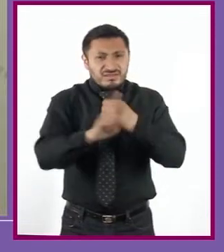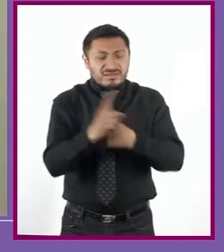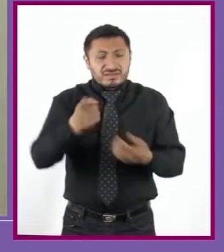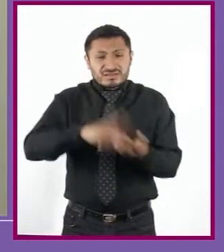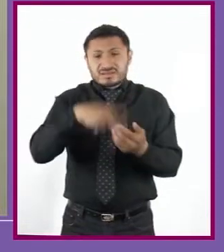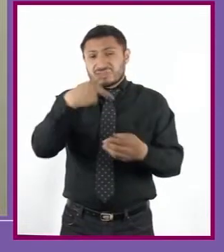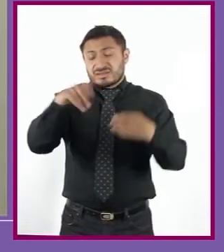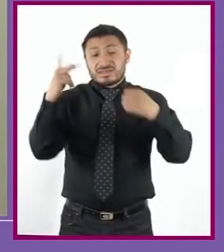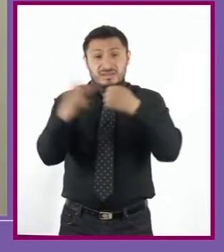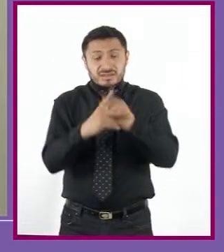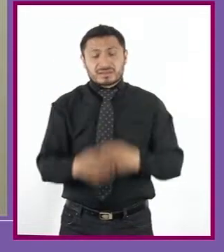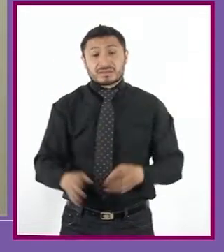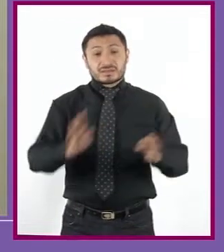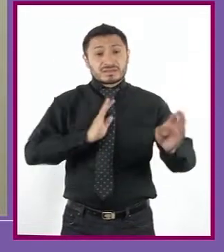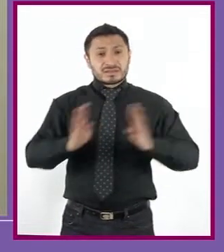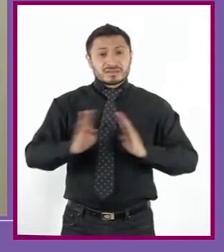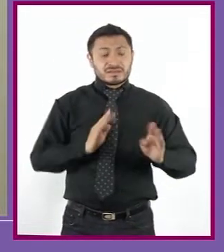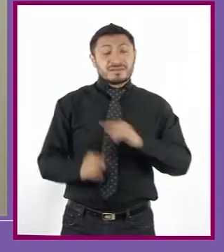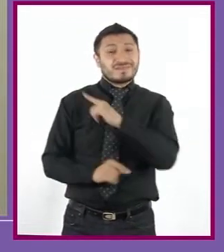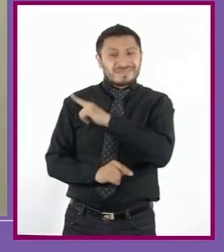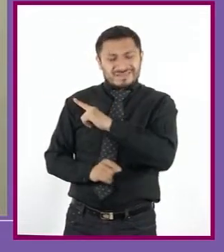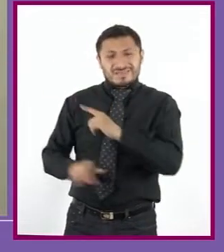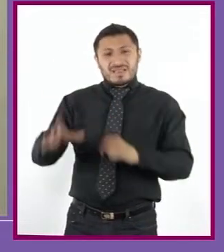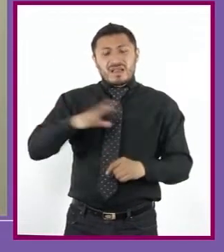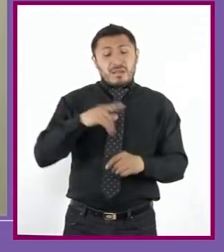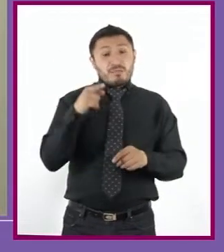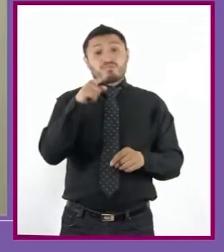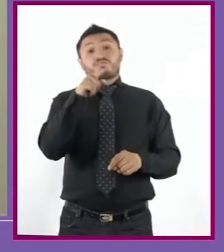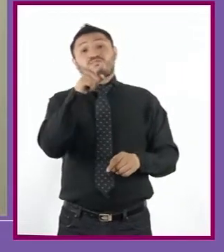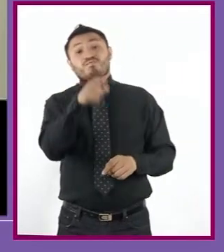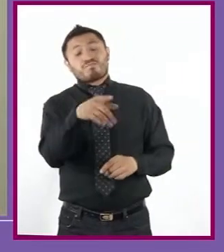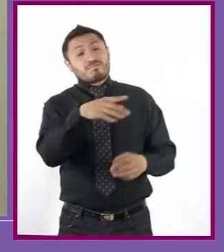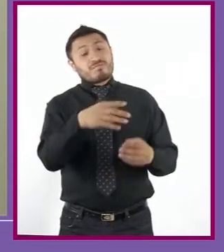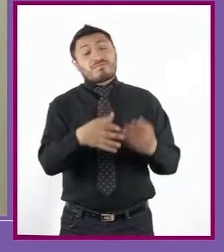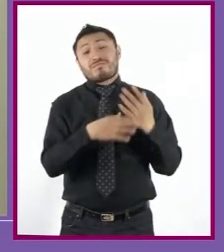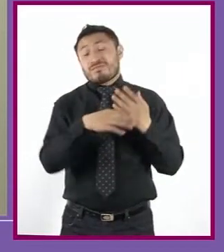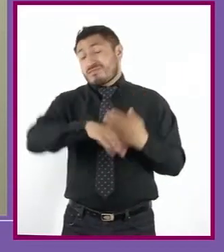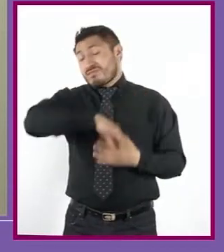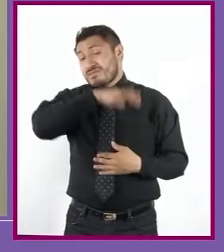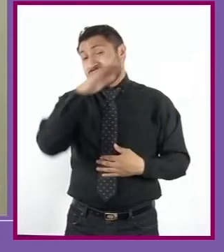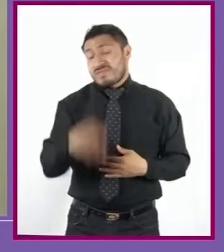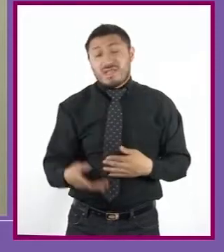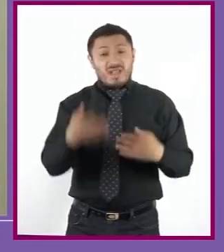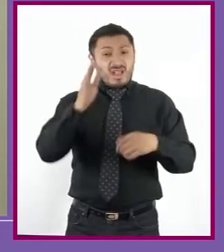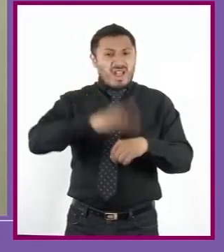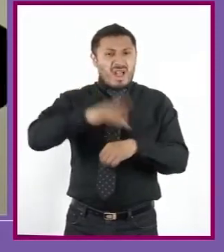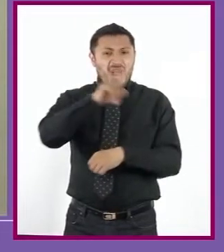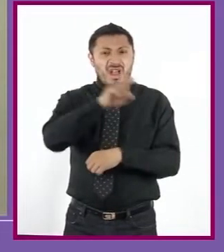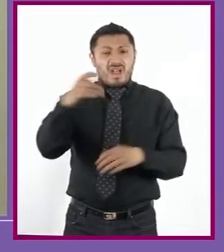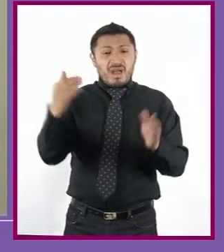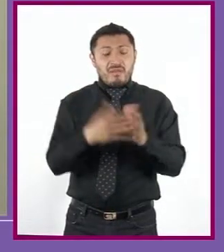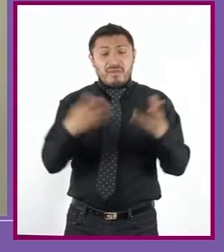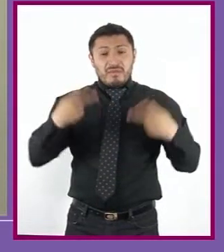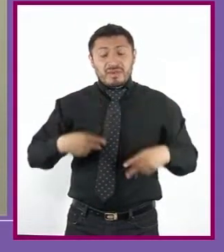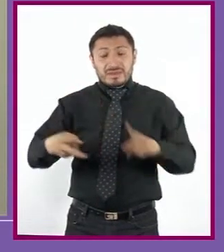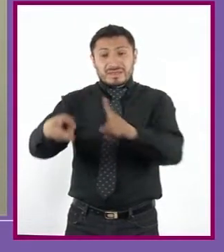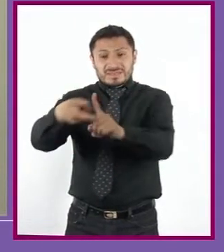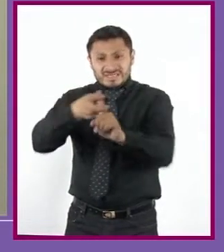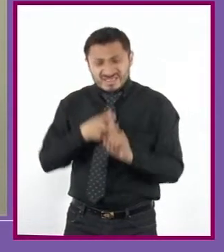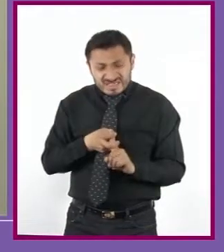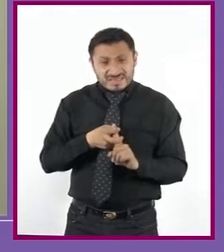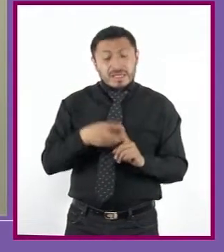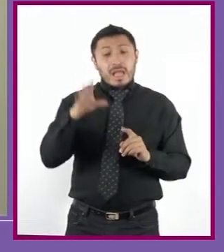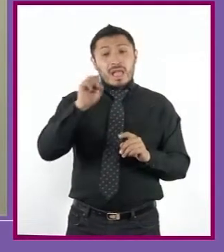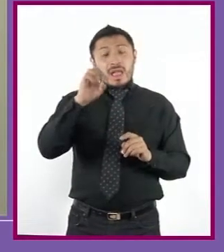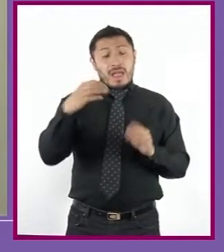nación. El ejército de Ongwen ha sido señalado por la muerte de más de 100,000 personas y el secuestro de